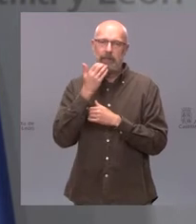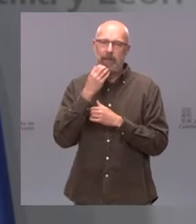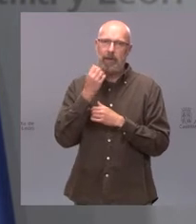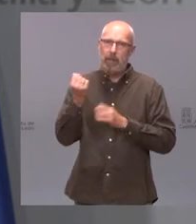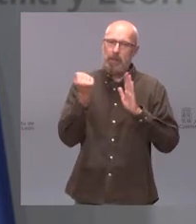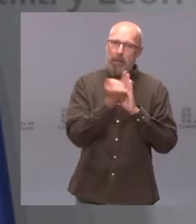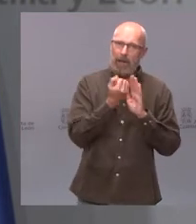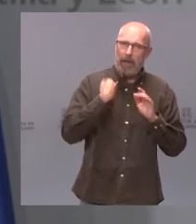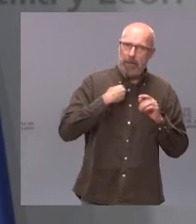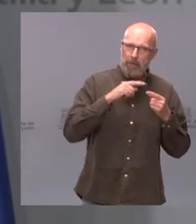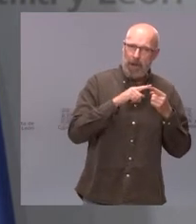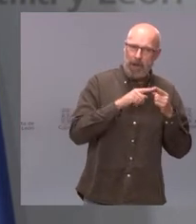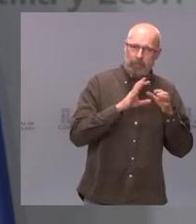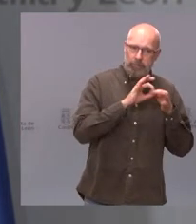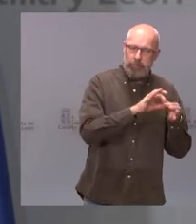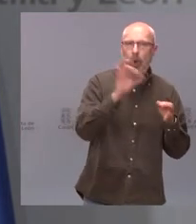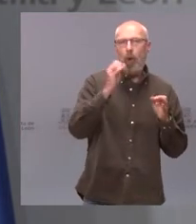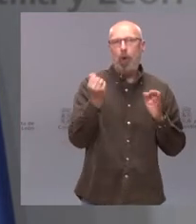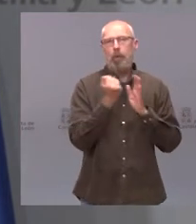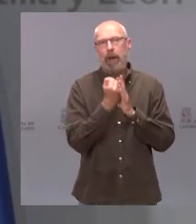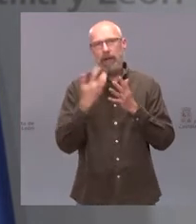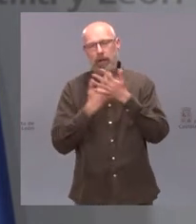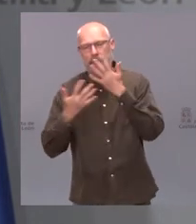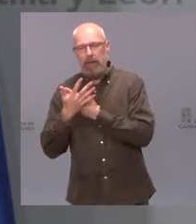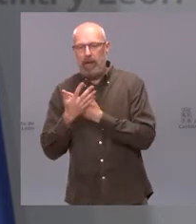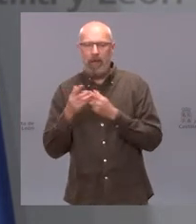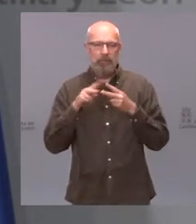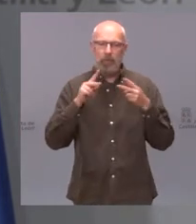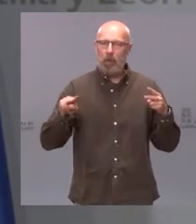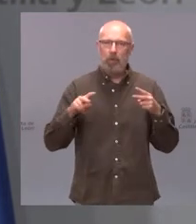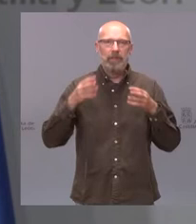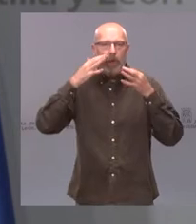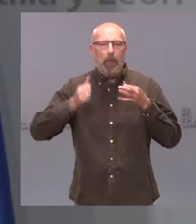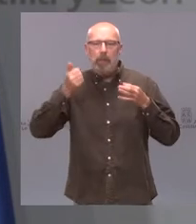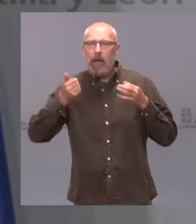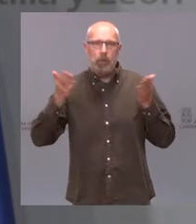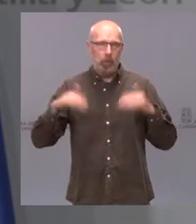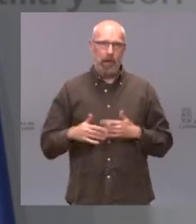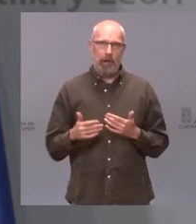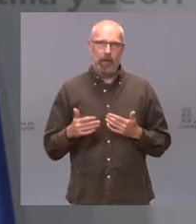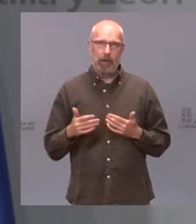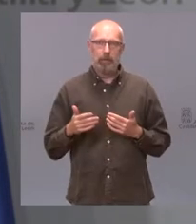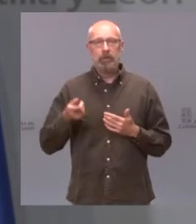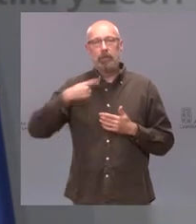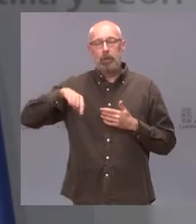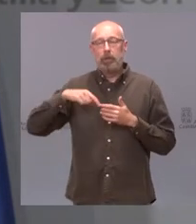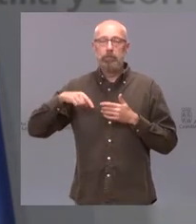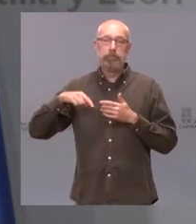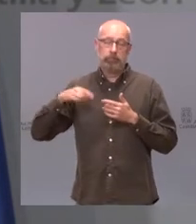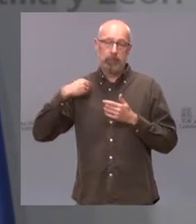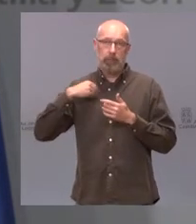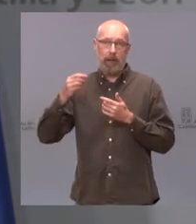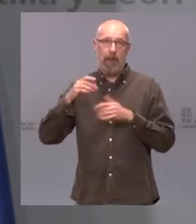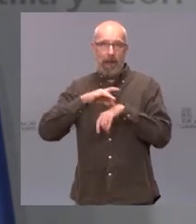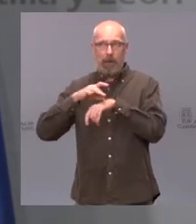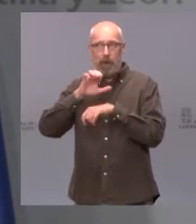dosis, y que por tanto nosotros recomendamos a nuestra población lo que recomienda la Agencia Europea del Medicamento, lo que